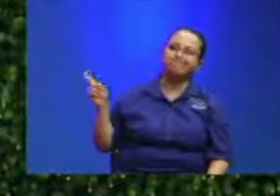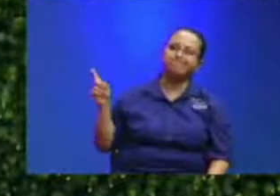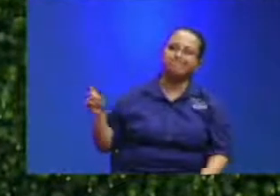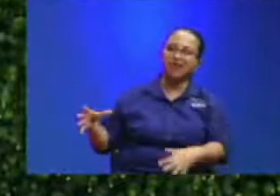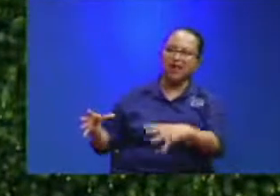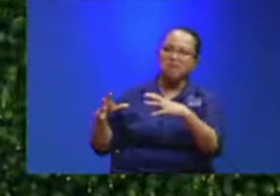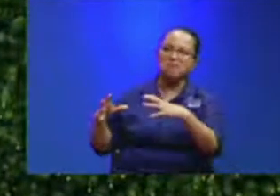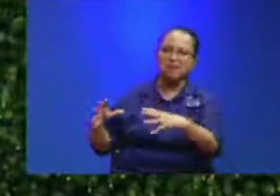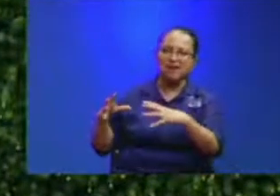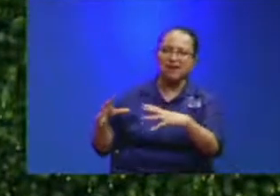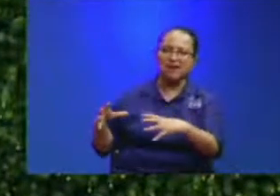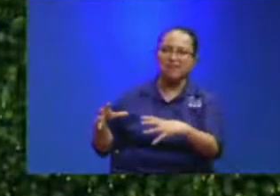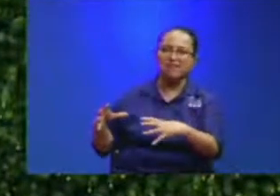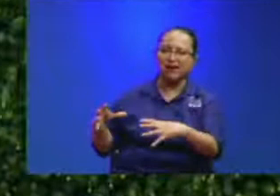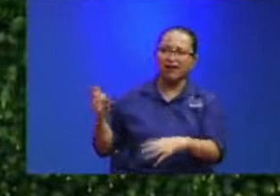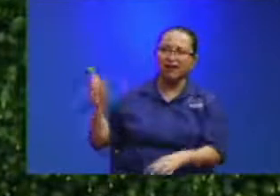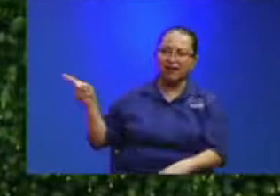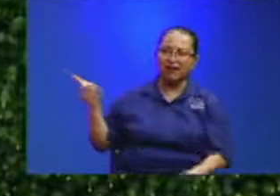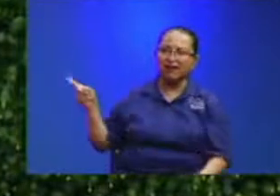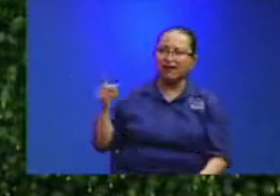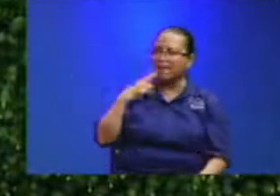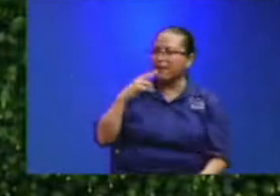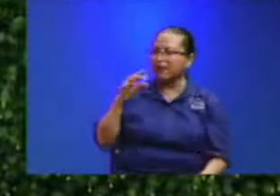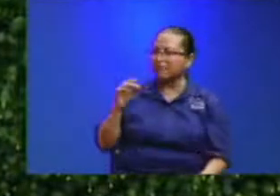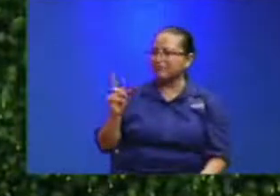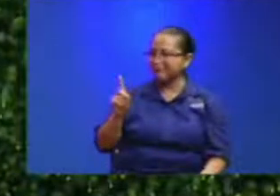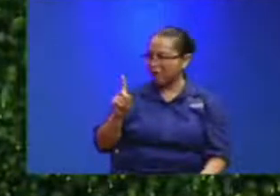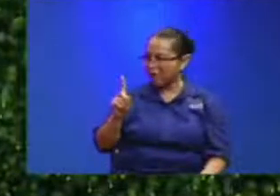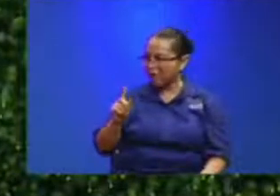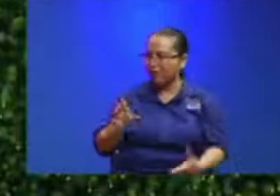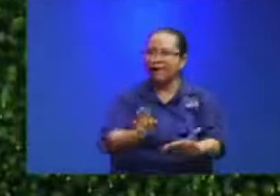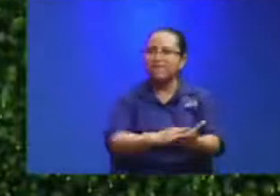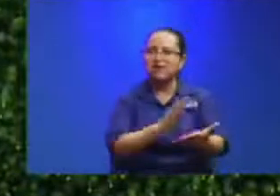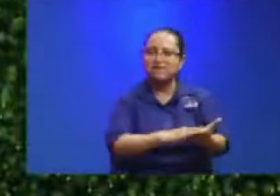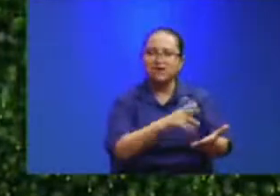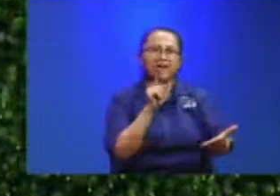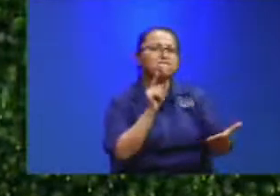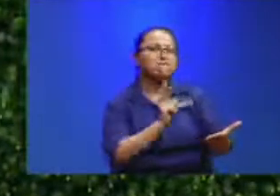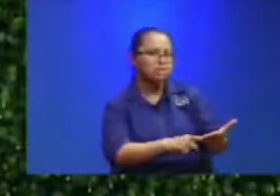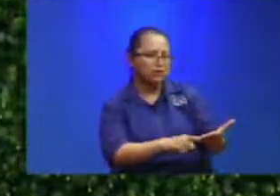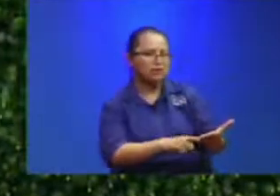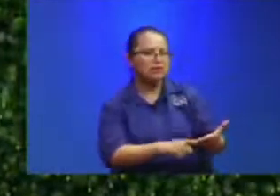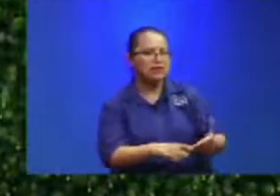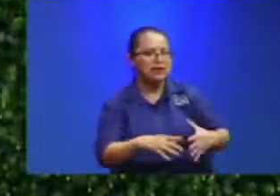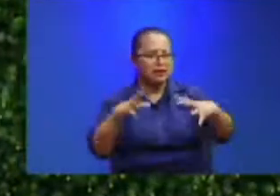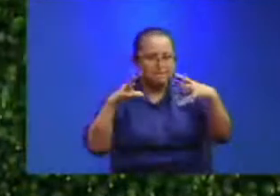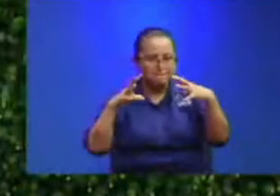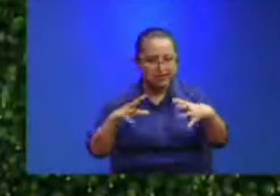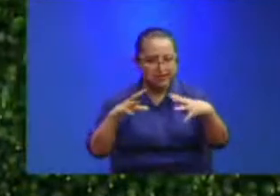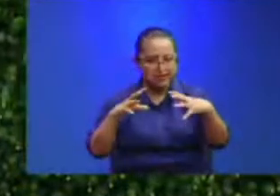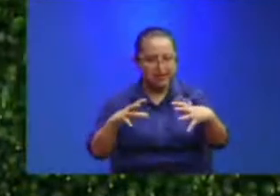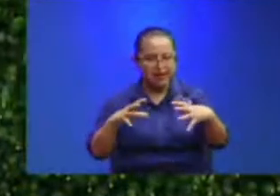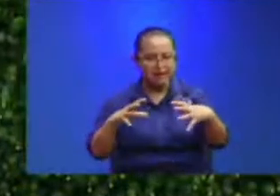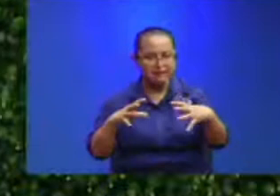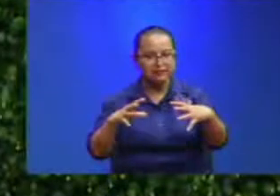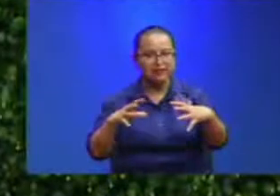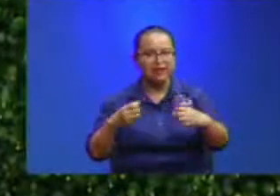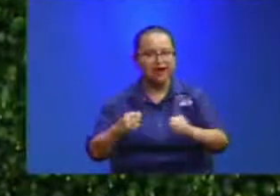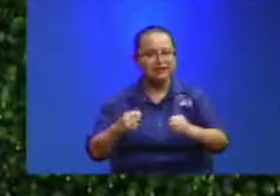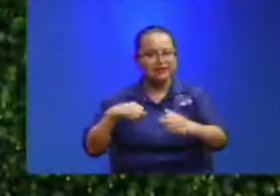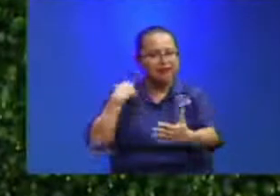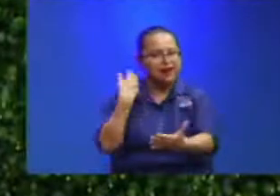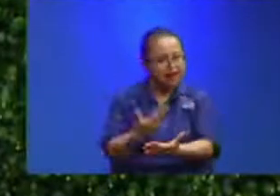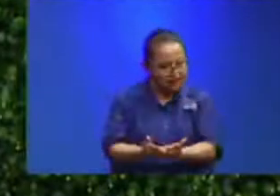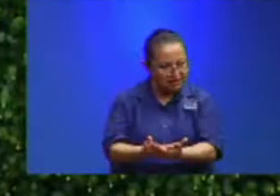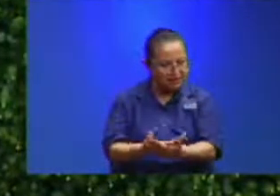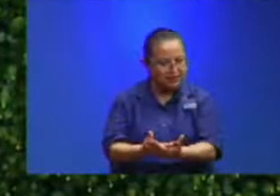piel no esperes de un rato leamos la biblia y piedras de tropiezo son las siguientes